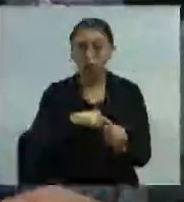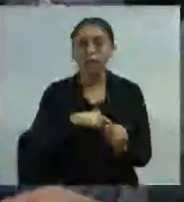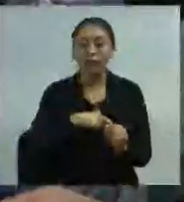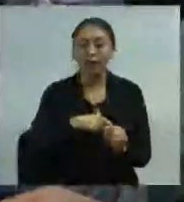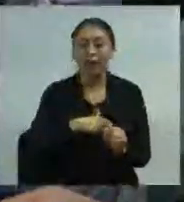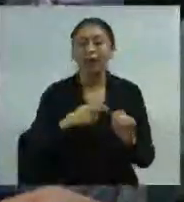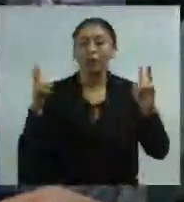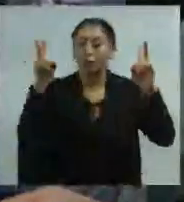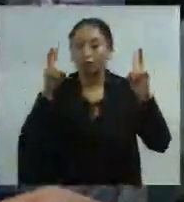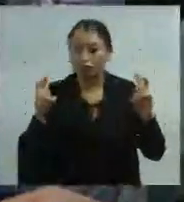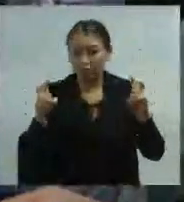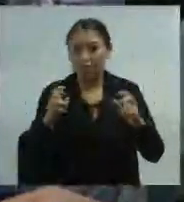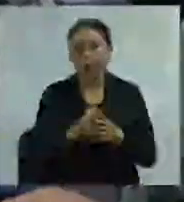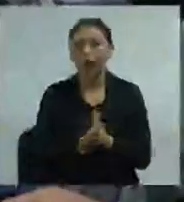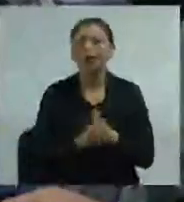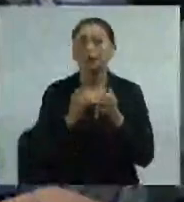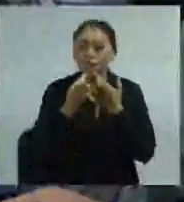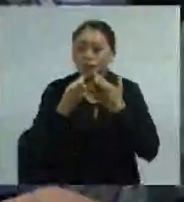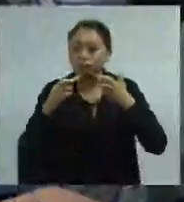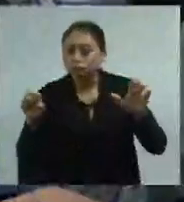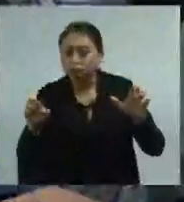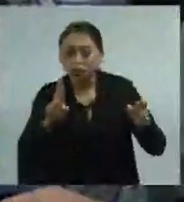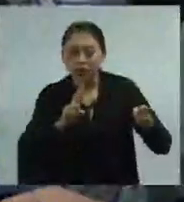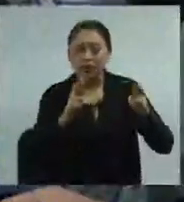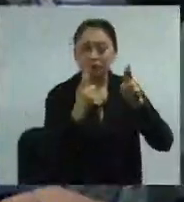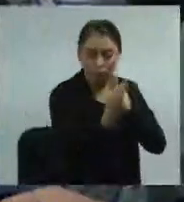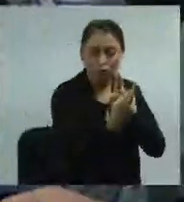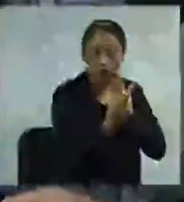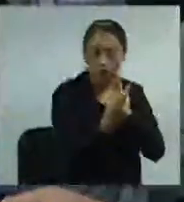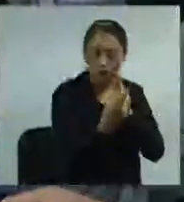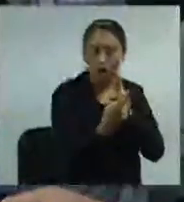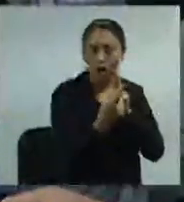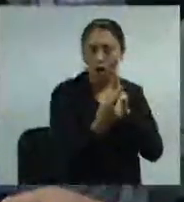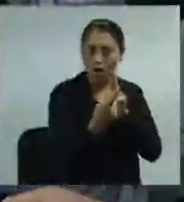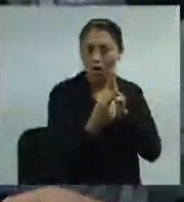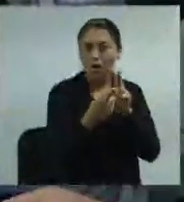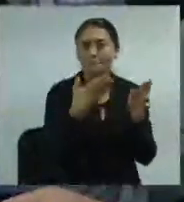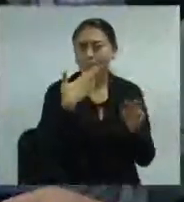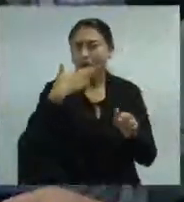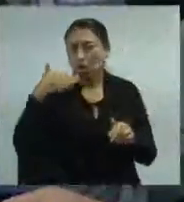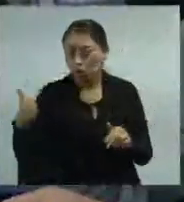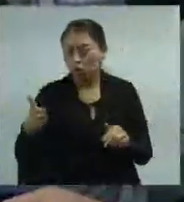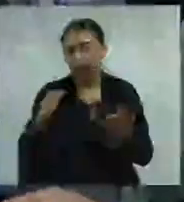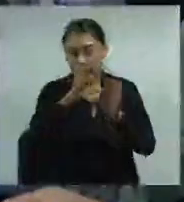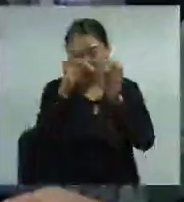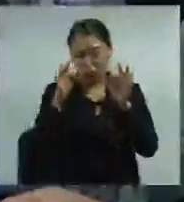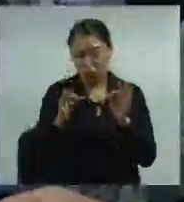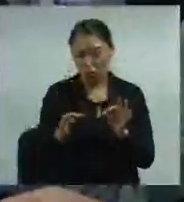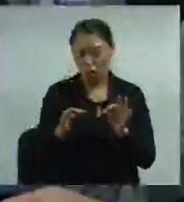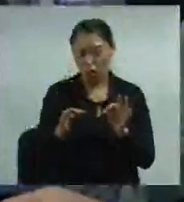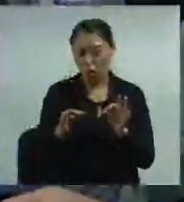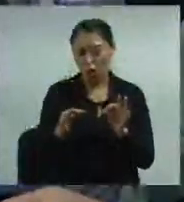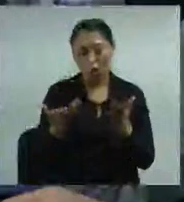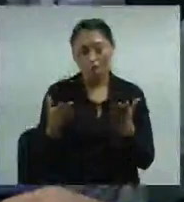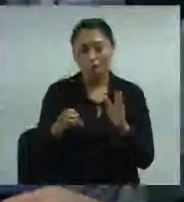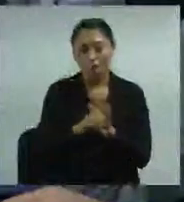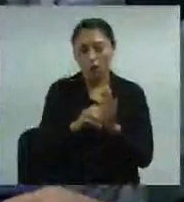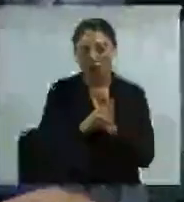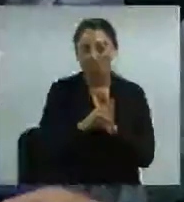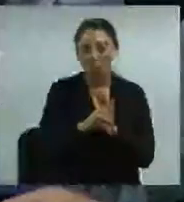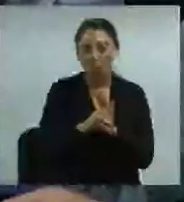hablar. ¿Vamos a hacer una reforma que realmente va a corregir errores en ese proceso o solo lo vamos a ir caminando poco a poco? O